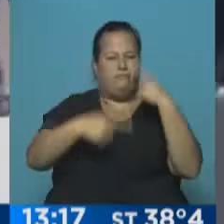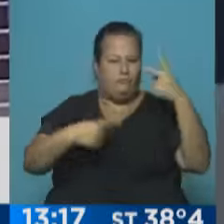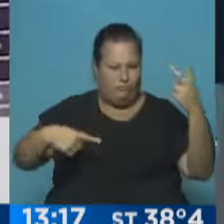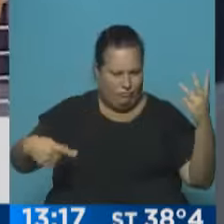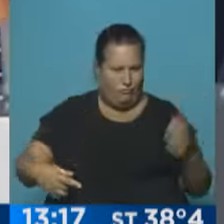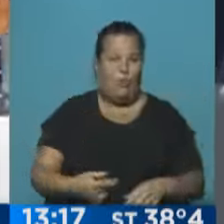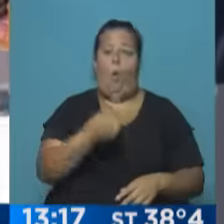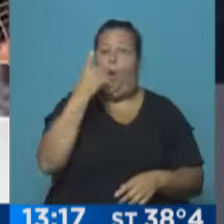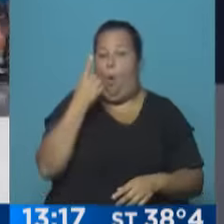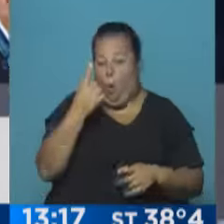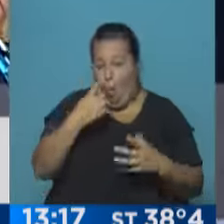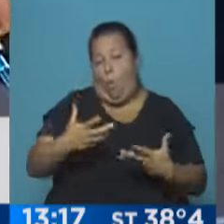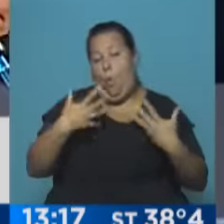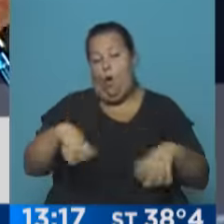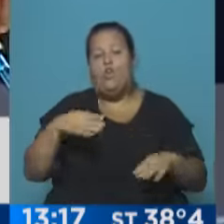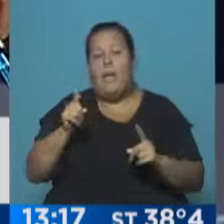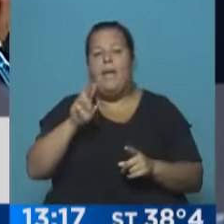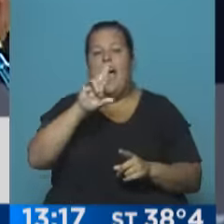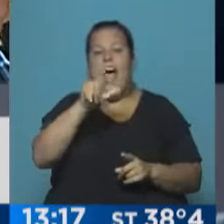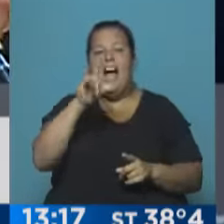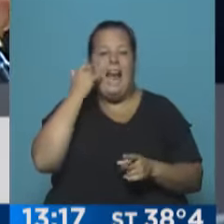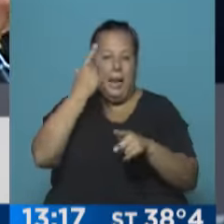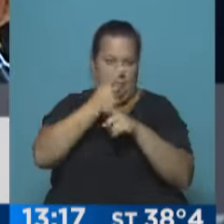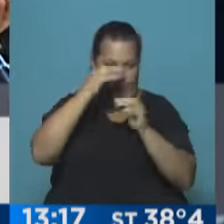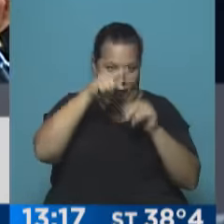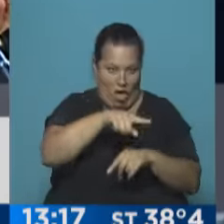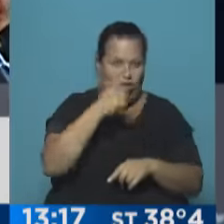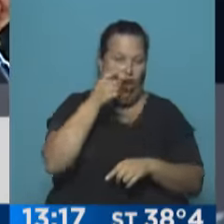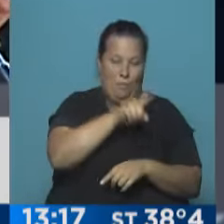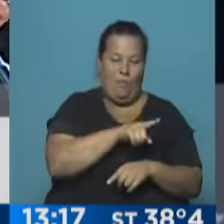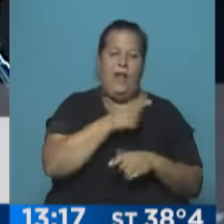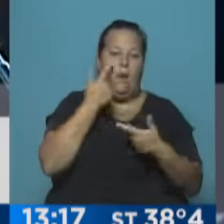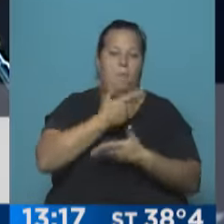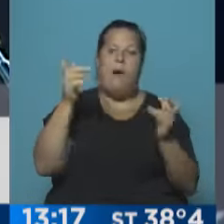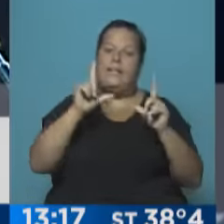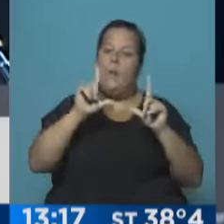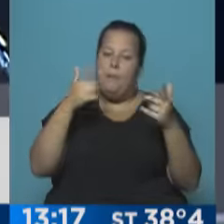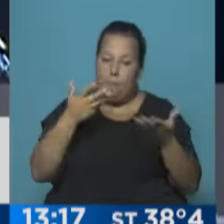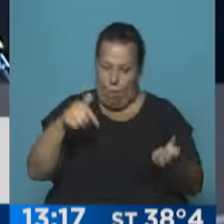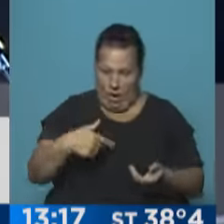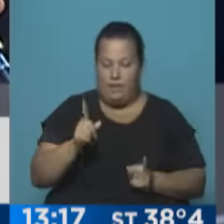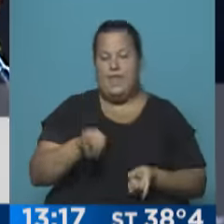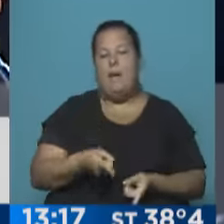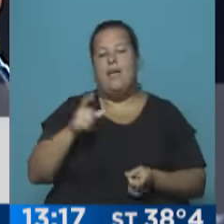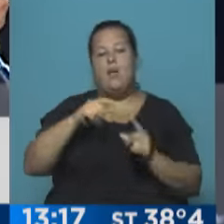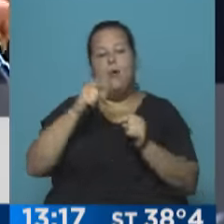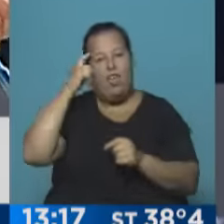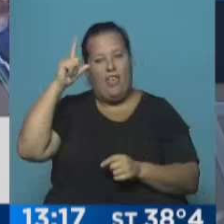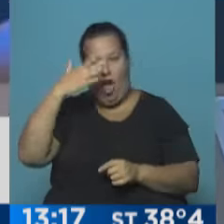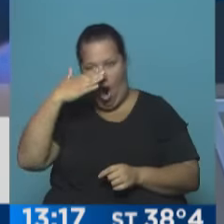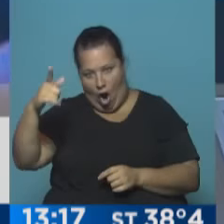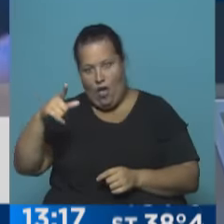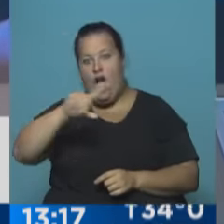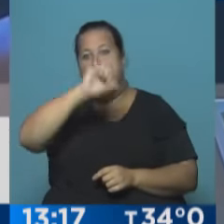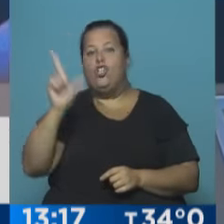variedad. Una de las grandes cosas que va a pasar, el rally está en la primera noche, ¿eh? Atención, porque transmite la televisión pública y también el canal 10 de Córdoba. Para todo el